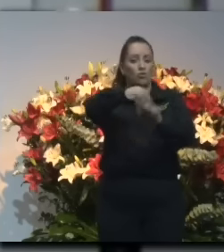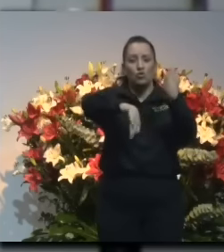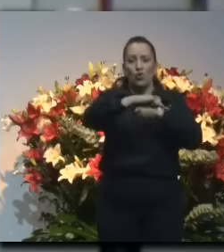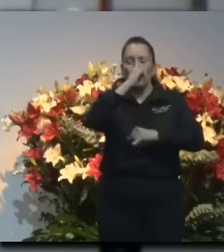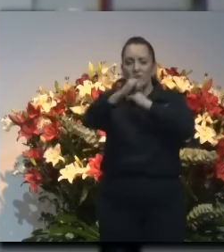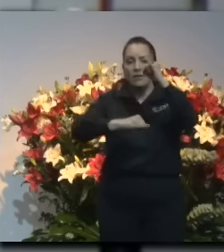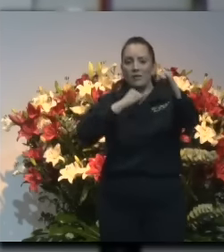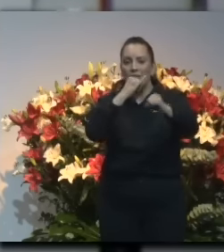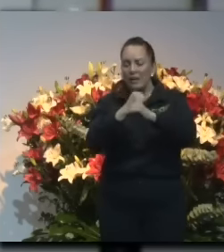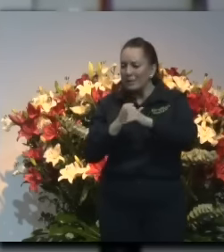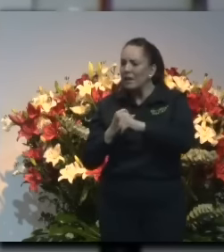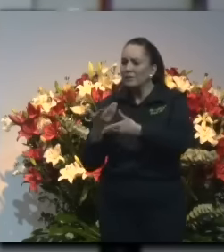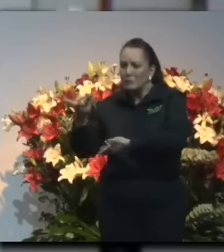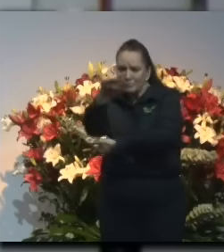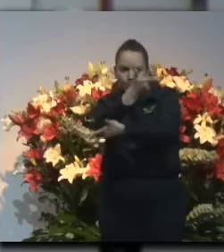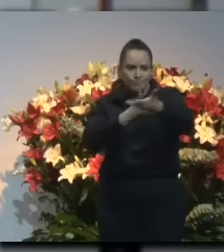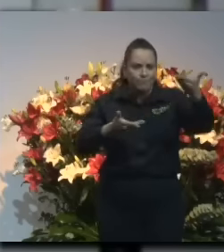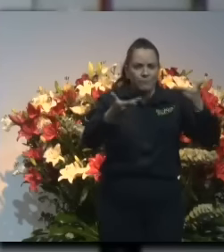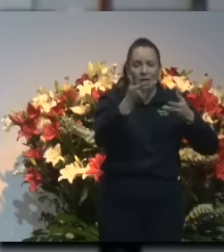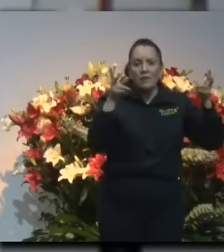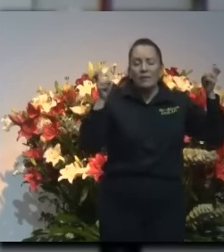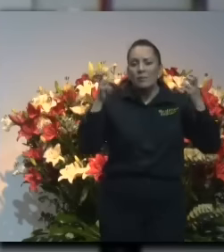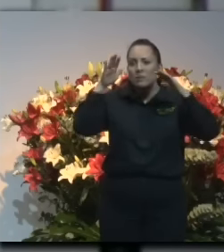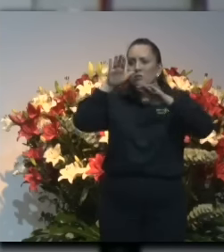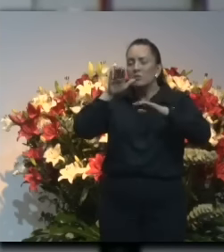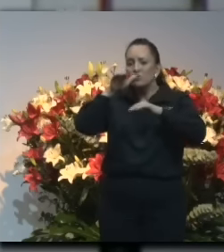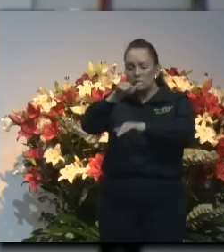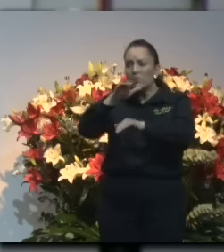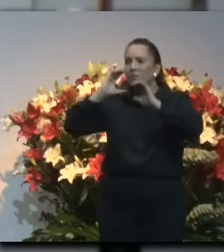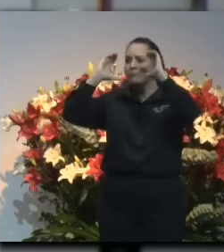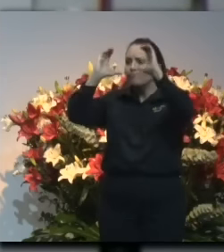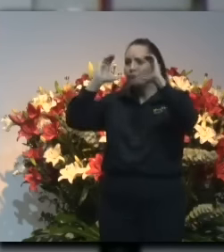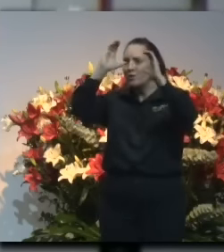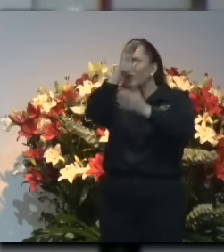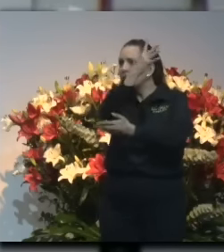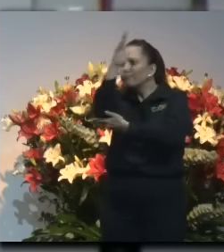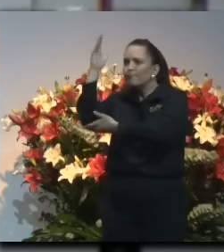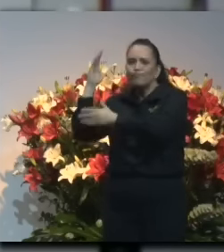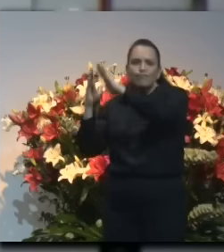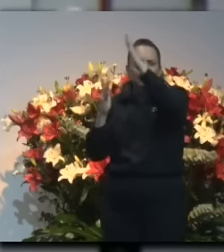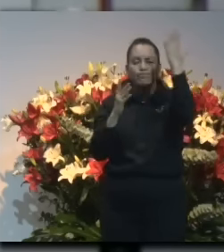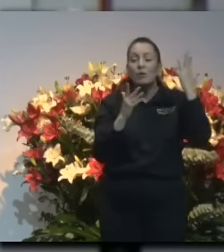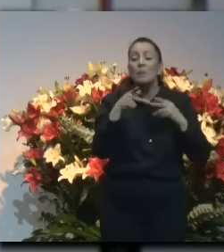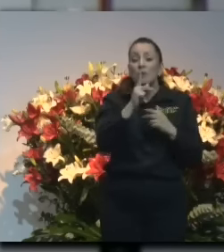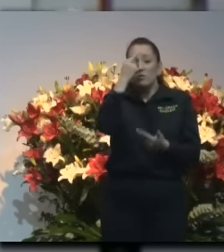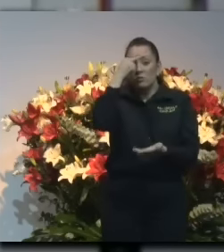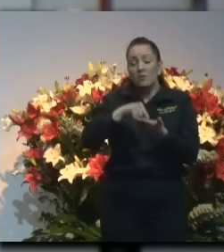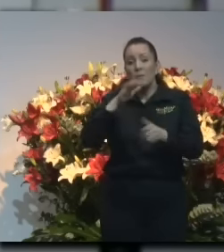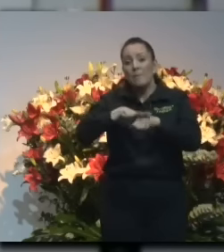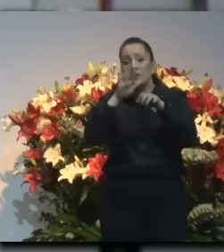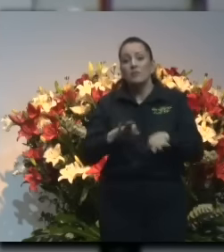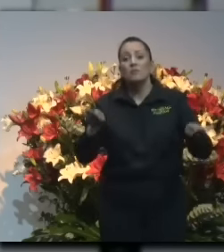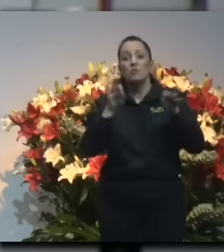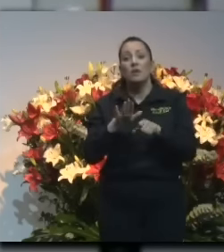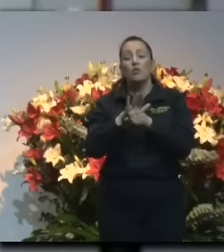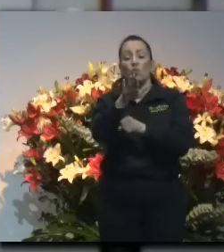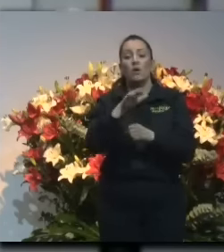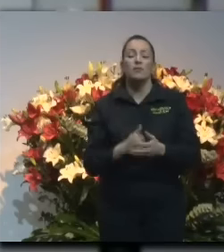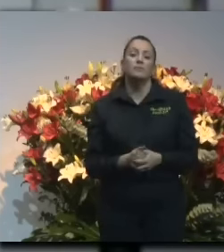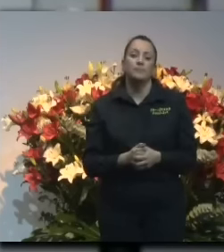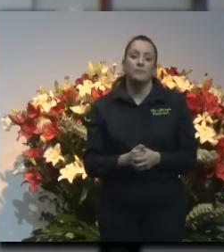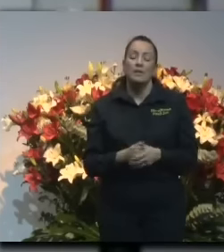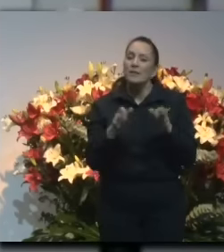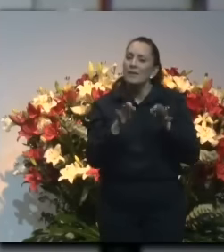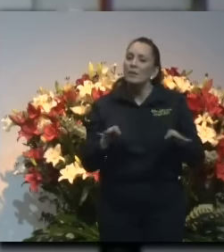internacional en materia de en temas forestales. Pero sobre todo yo creo que lo más importante es hacer